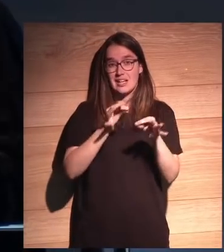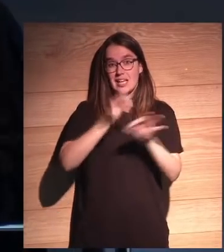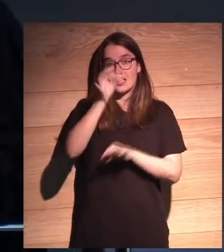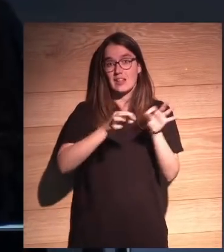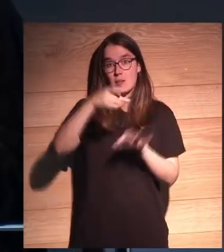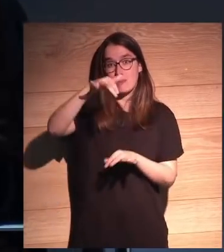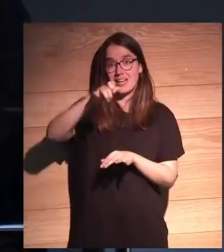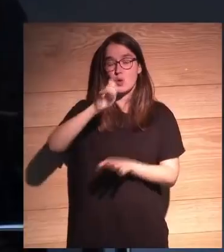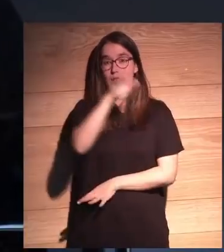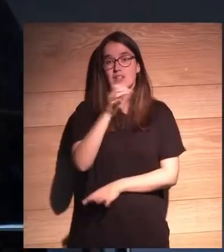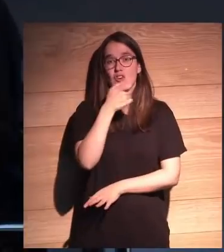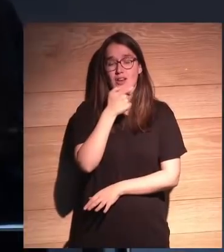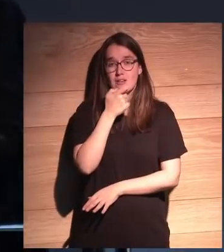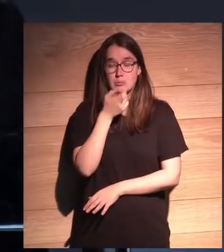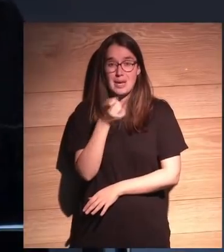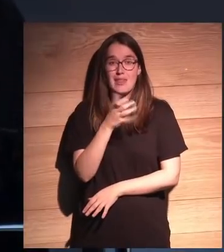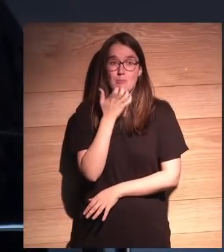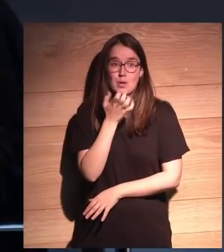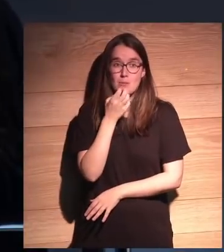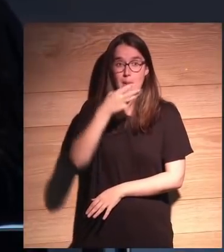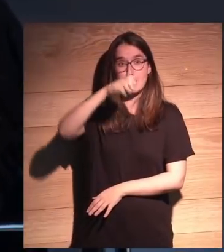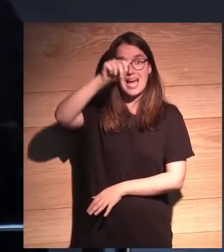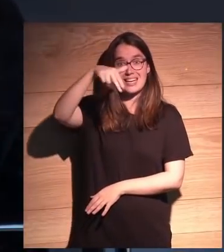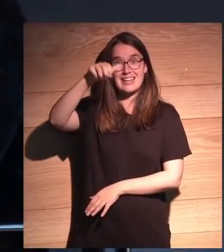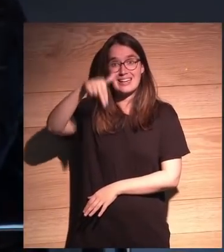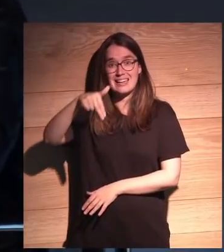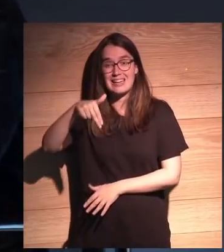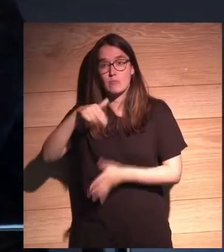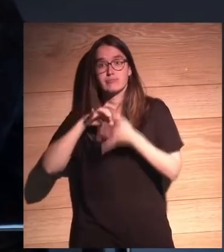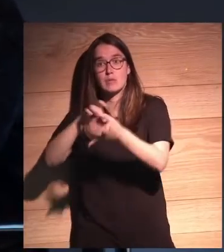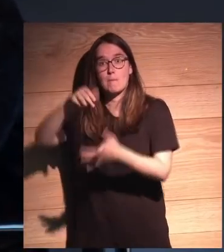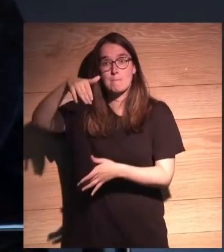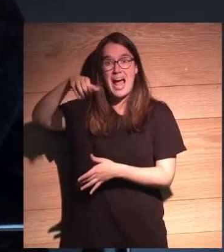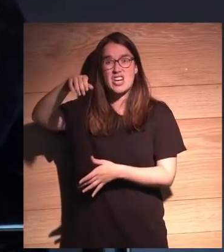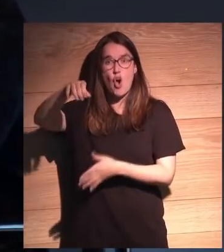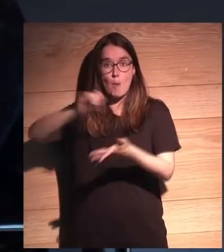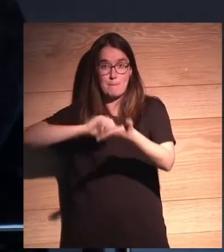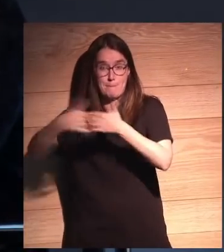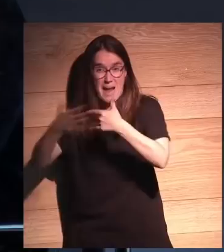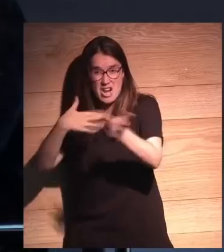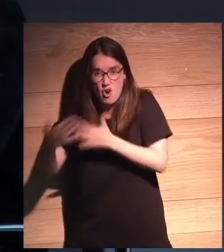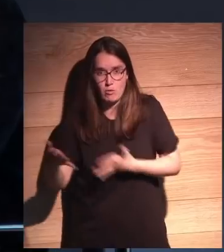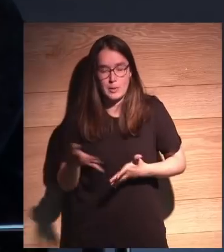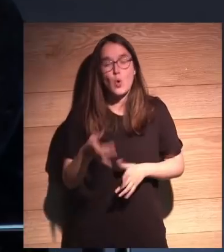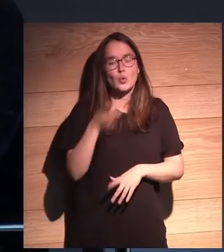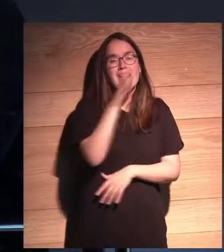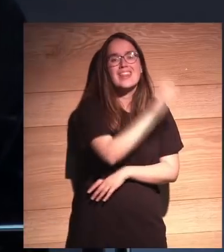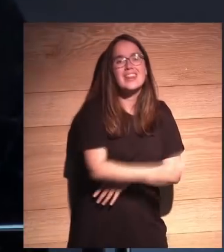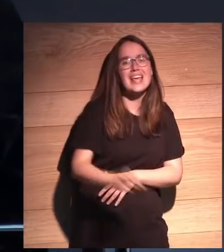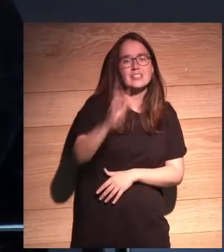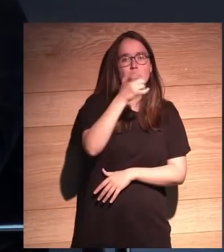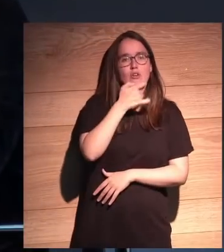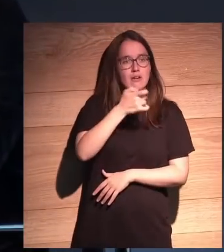es un científico inglés, suena a broma por lo de Manning y manos, pero es verdad, un científico inglés que ha estudiado